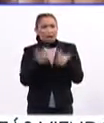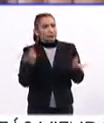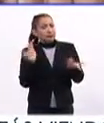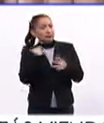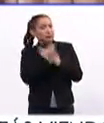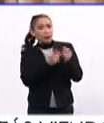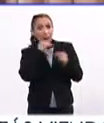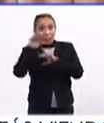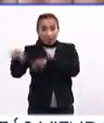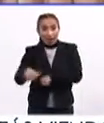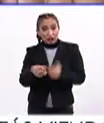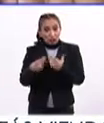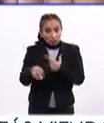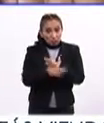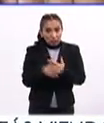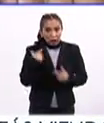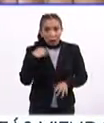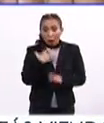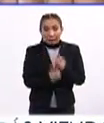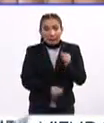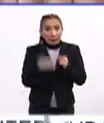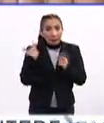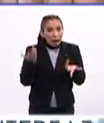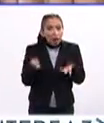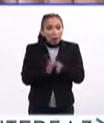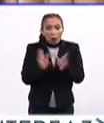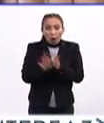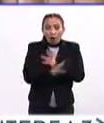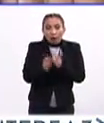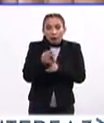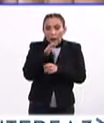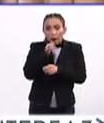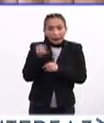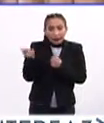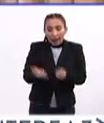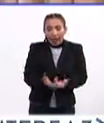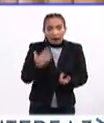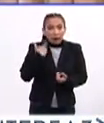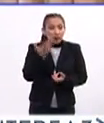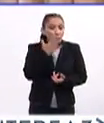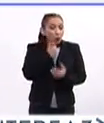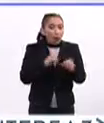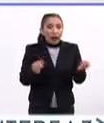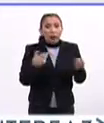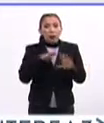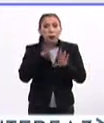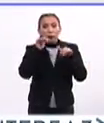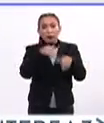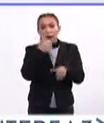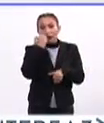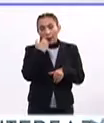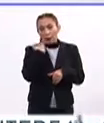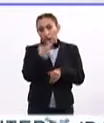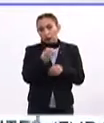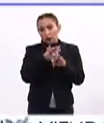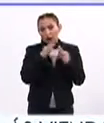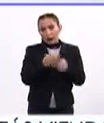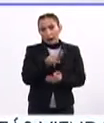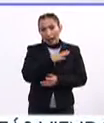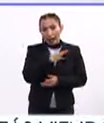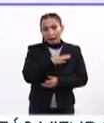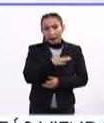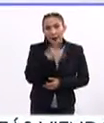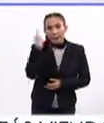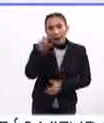en la huida no pudieron traer estos documentos y creo que esto en ese sentido es súper importante. Hay formas